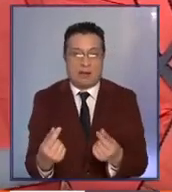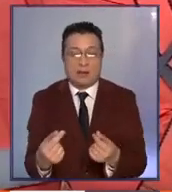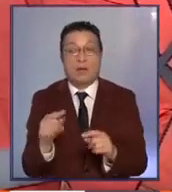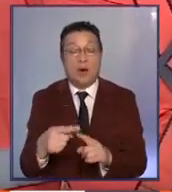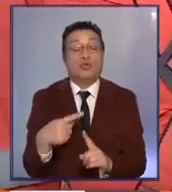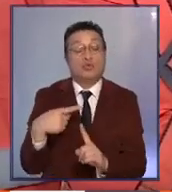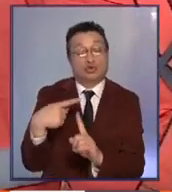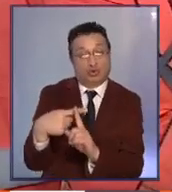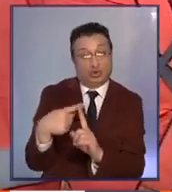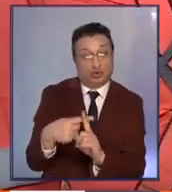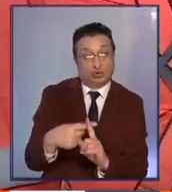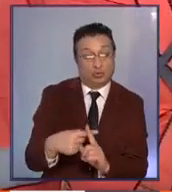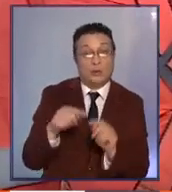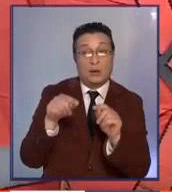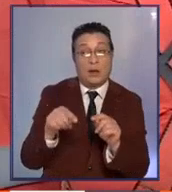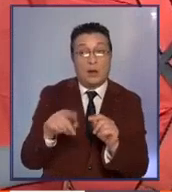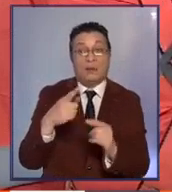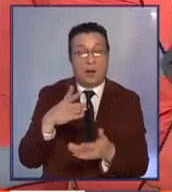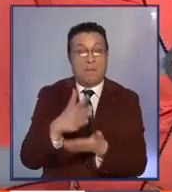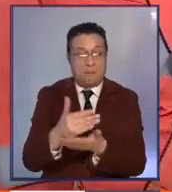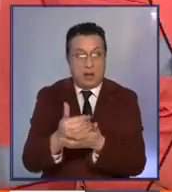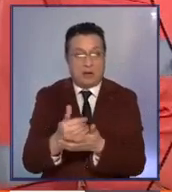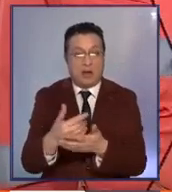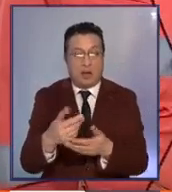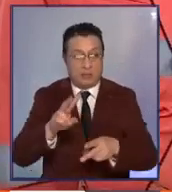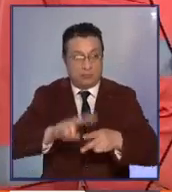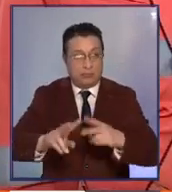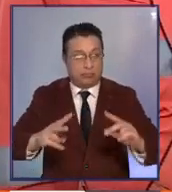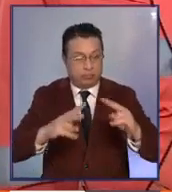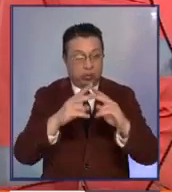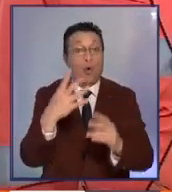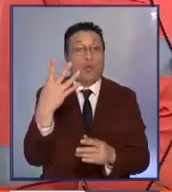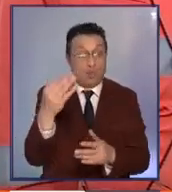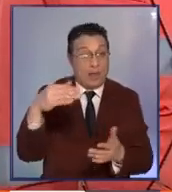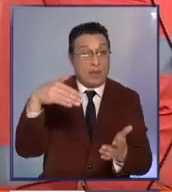a través de estos planes, obras nuevas, 40.000 millones adicionales.